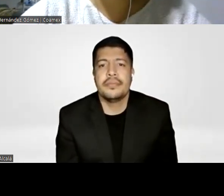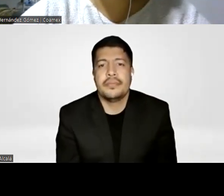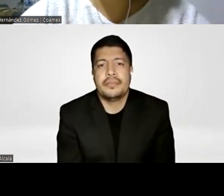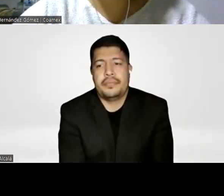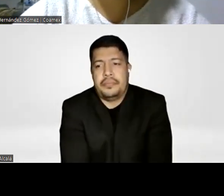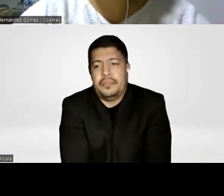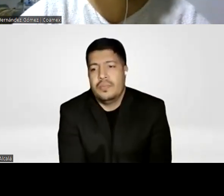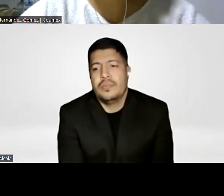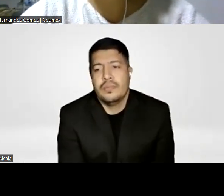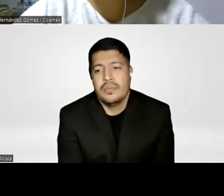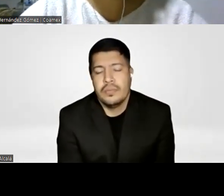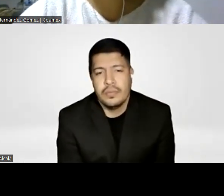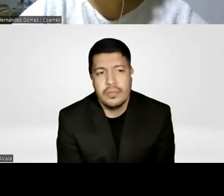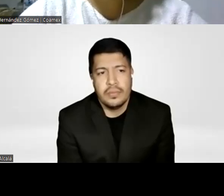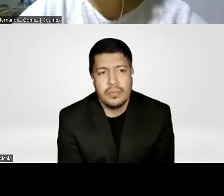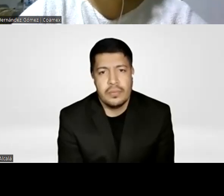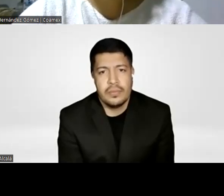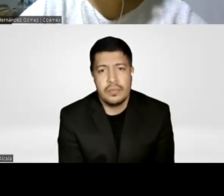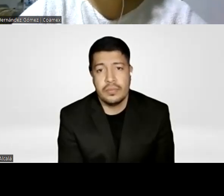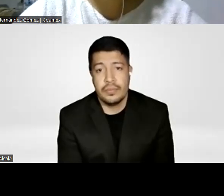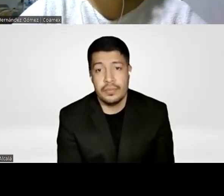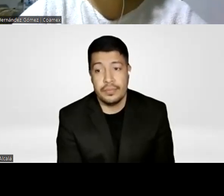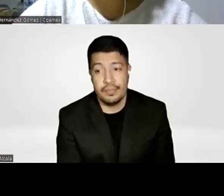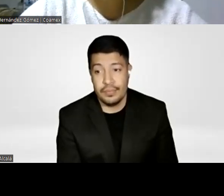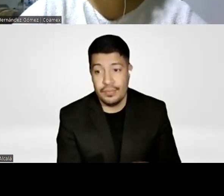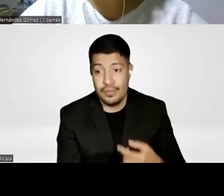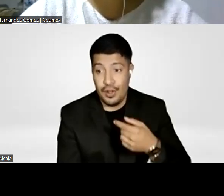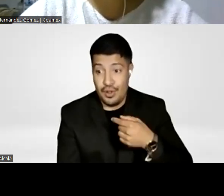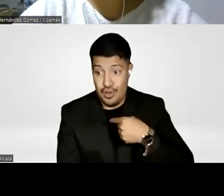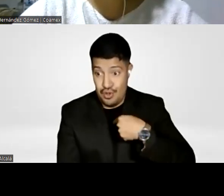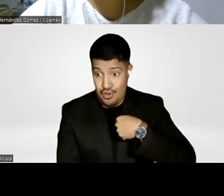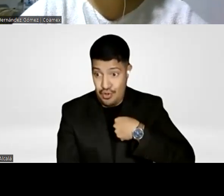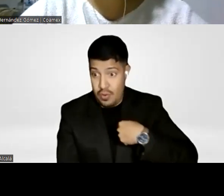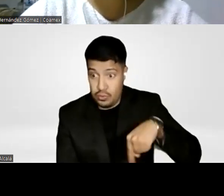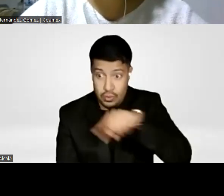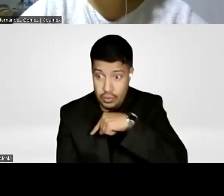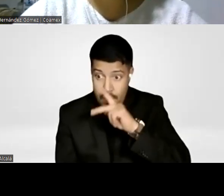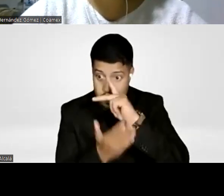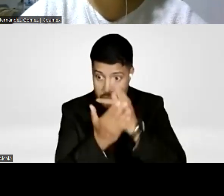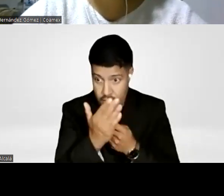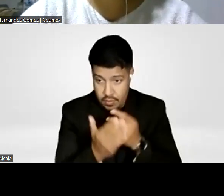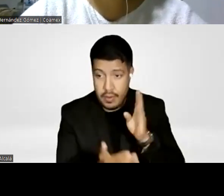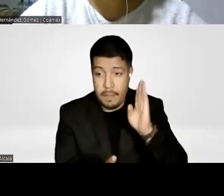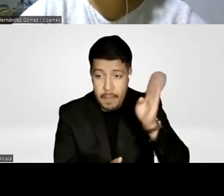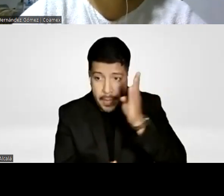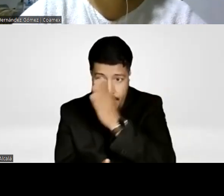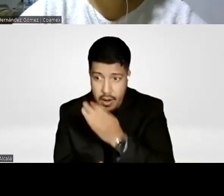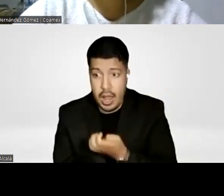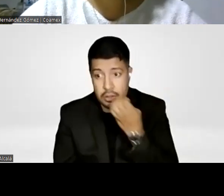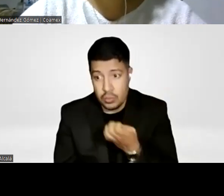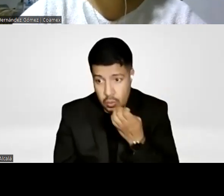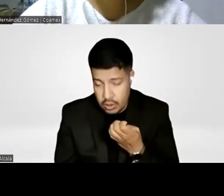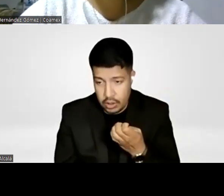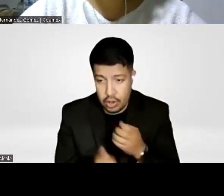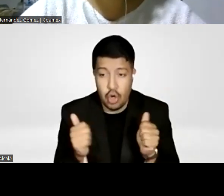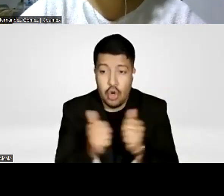Sí, dentro de nuestros programas hemos asistido a a las escuelas, estamos trabajando muy a la par con la